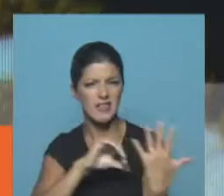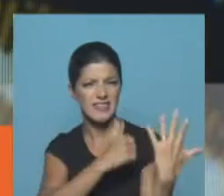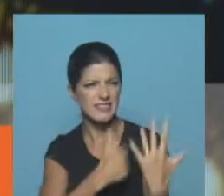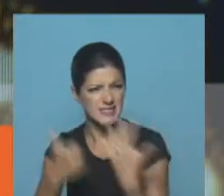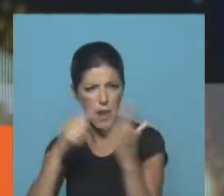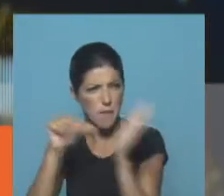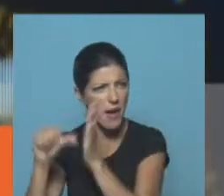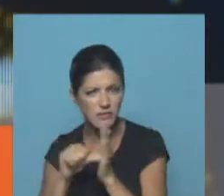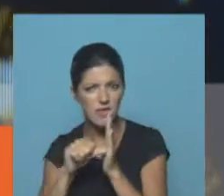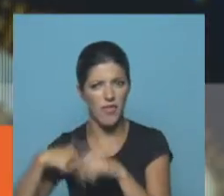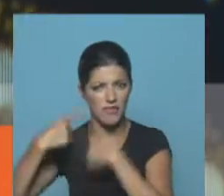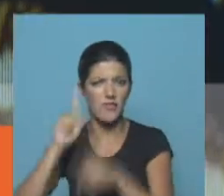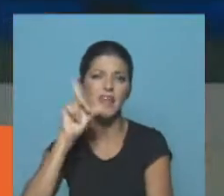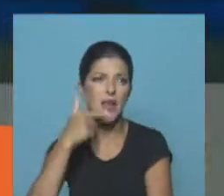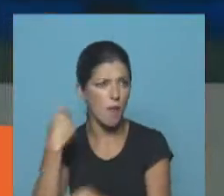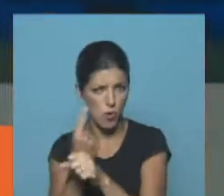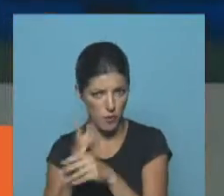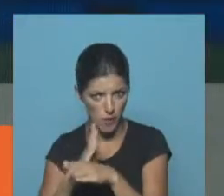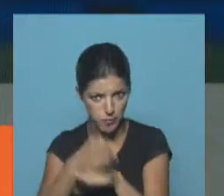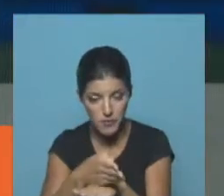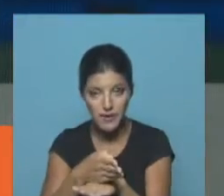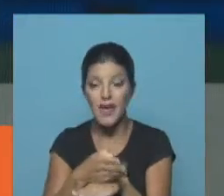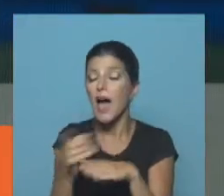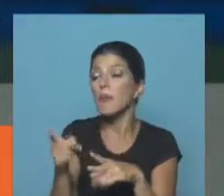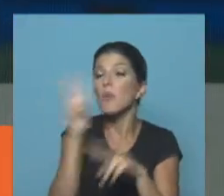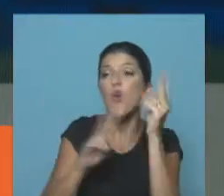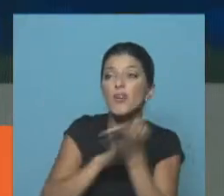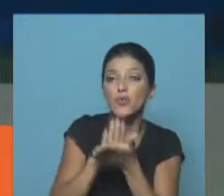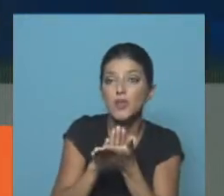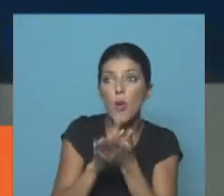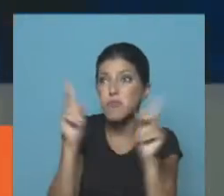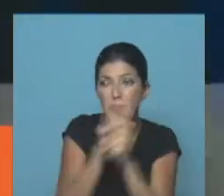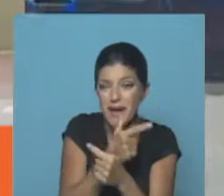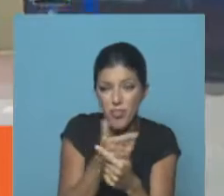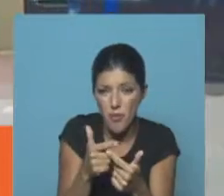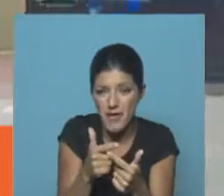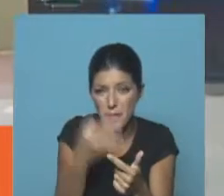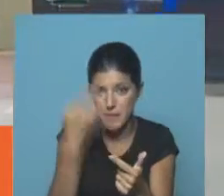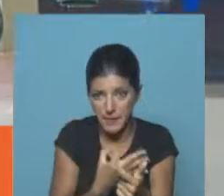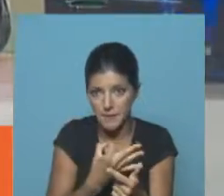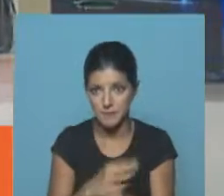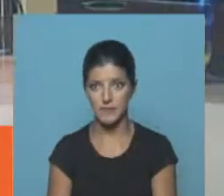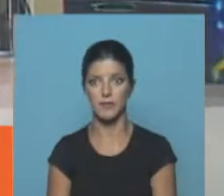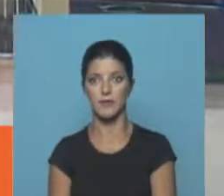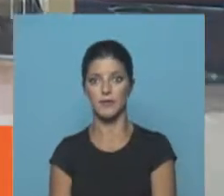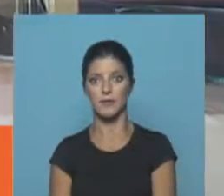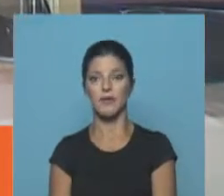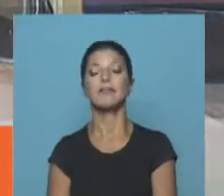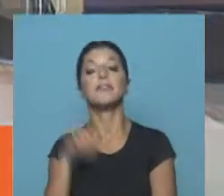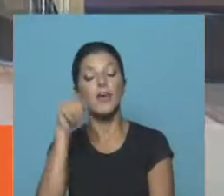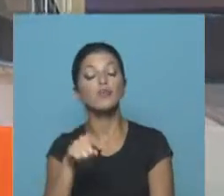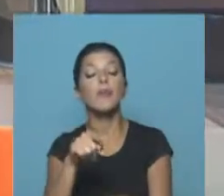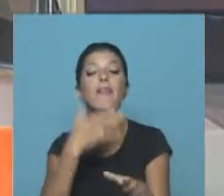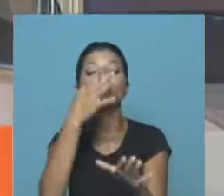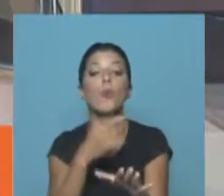es ponerle solución a un problema que no existe y está dirigido, es una decisión populista, más no popular, dirigida a